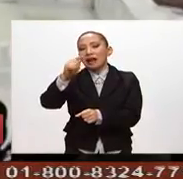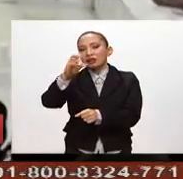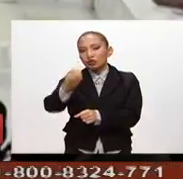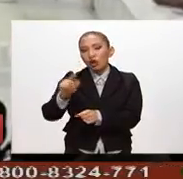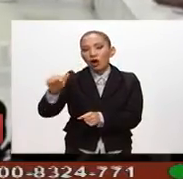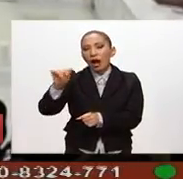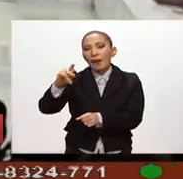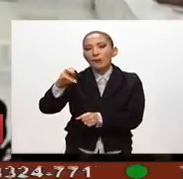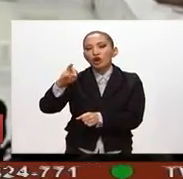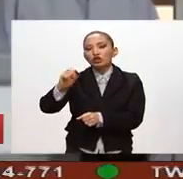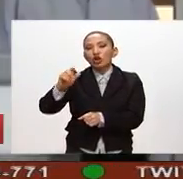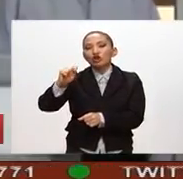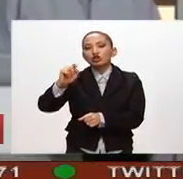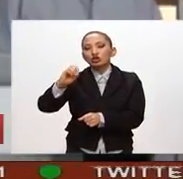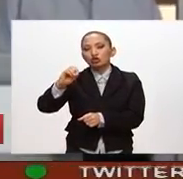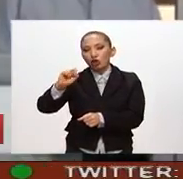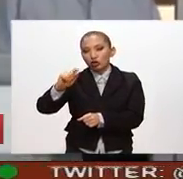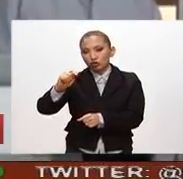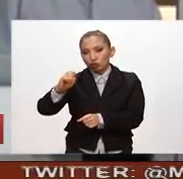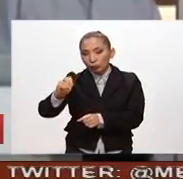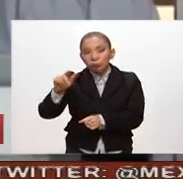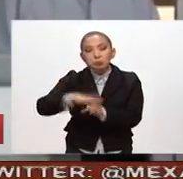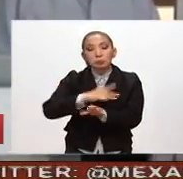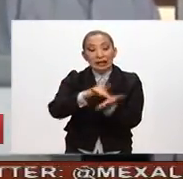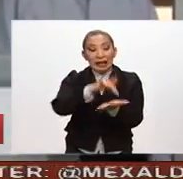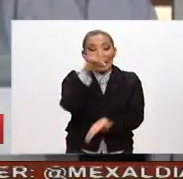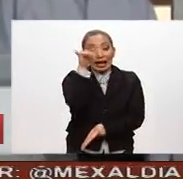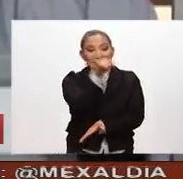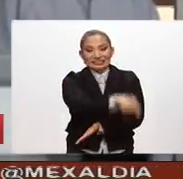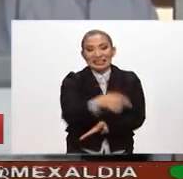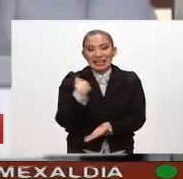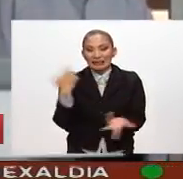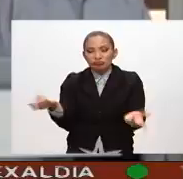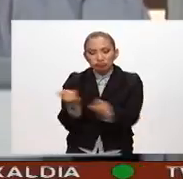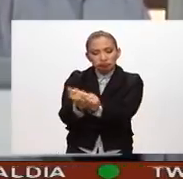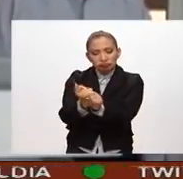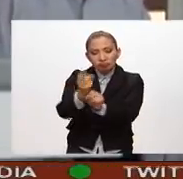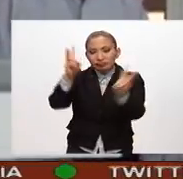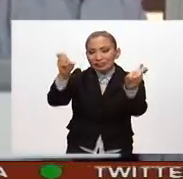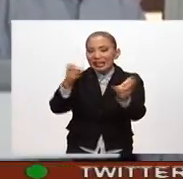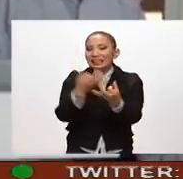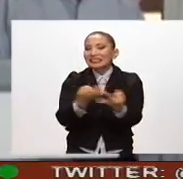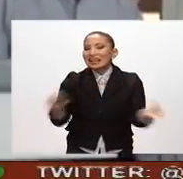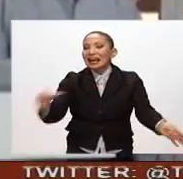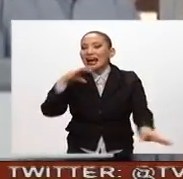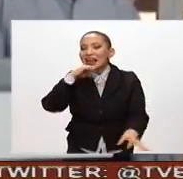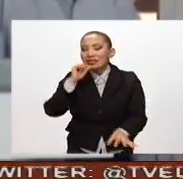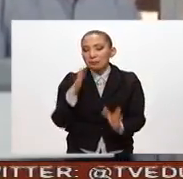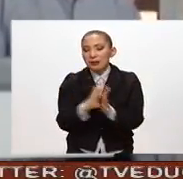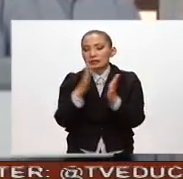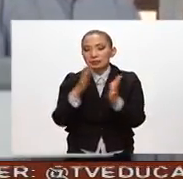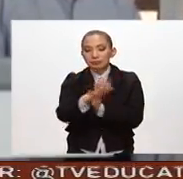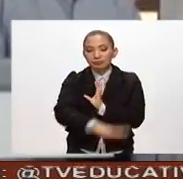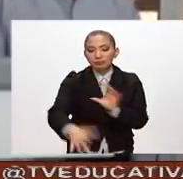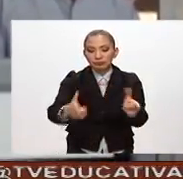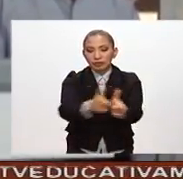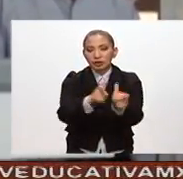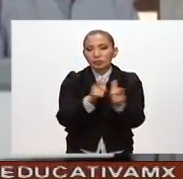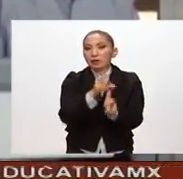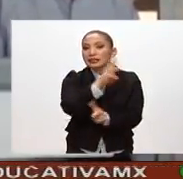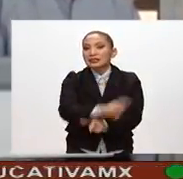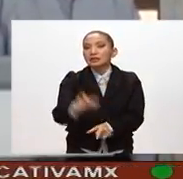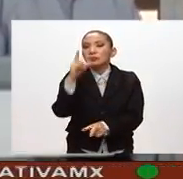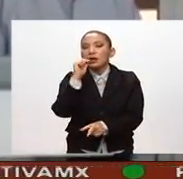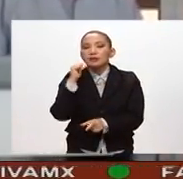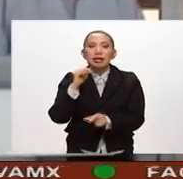Pungarabato, Ambrosio Soto Duarte. Esto gracias al operativo denominado Tierra Caliente, donde participan más de 300